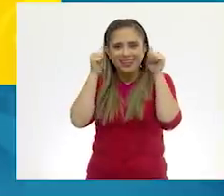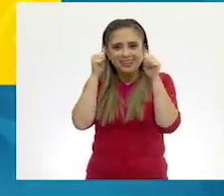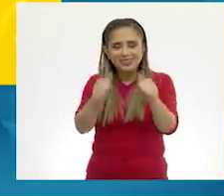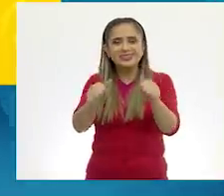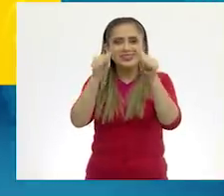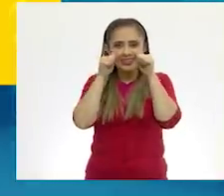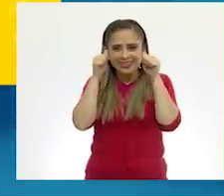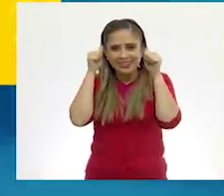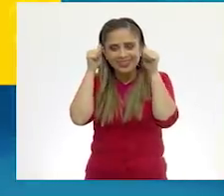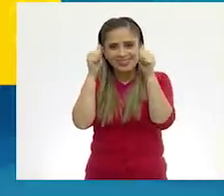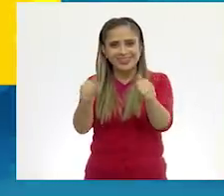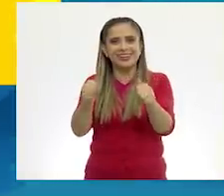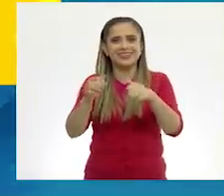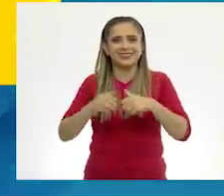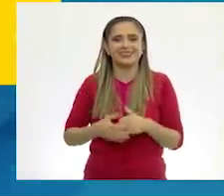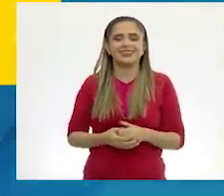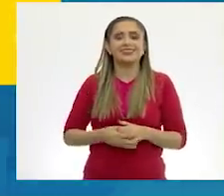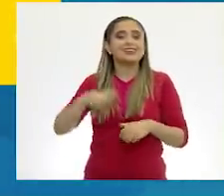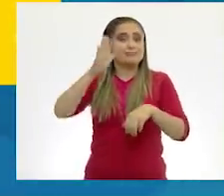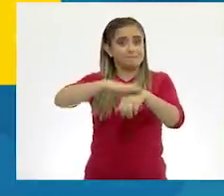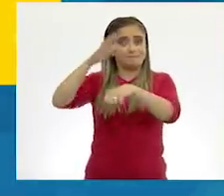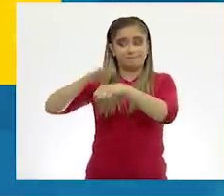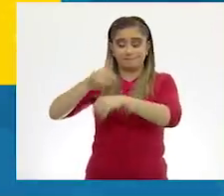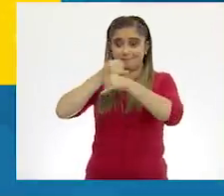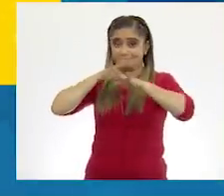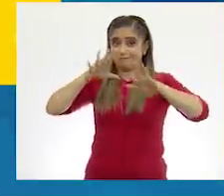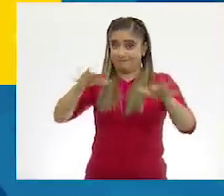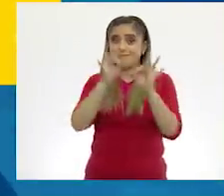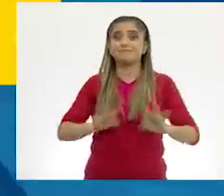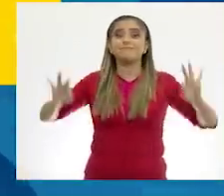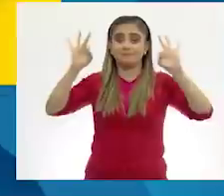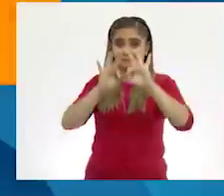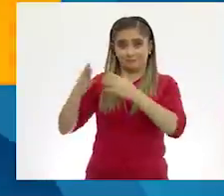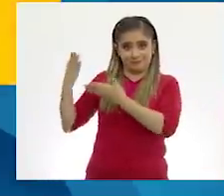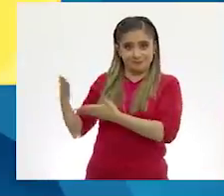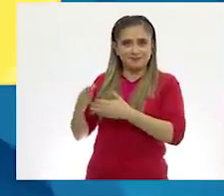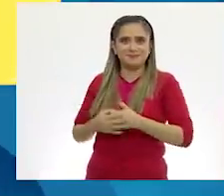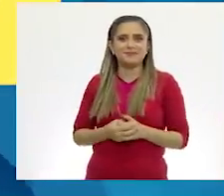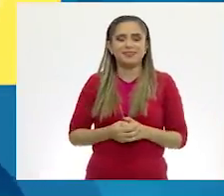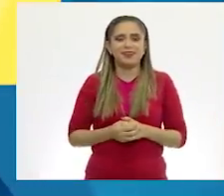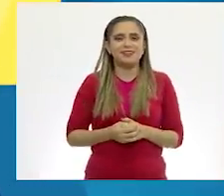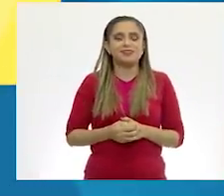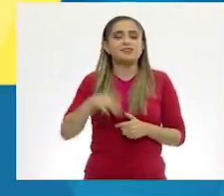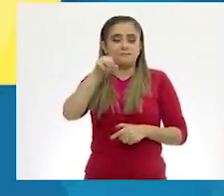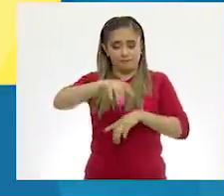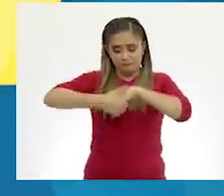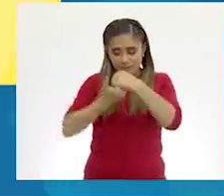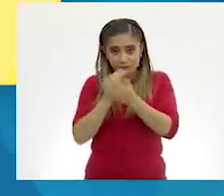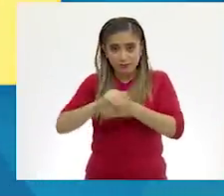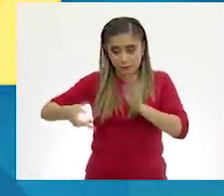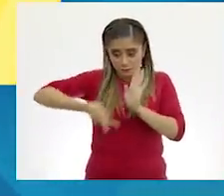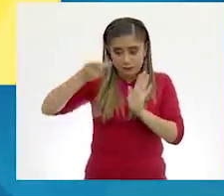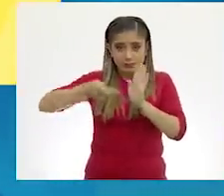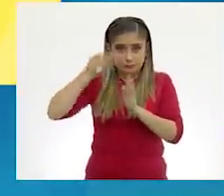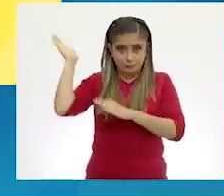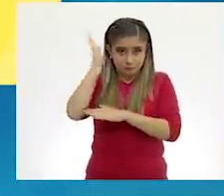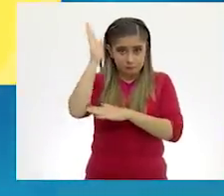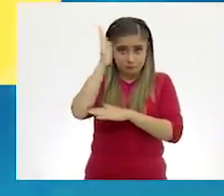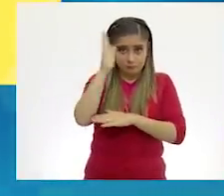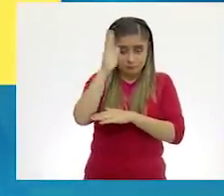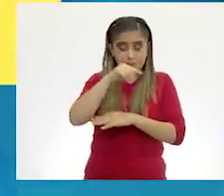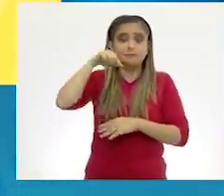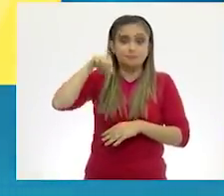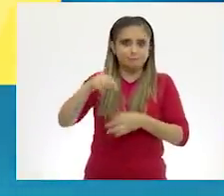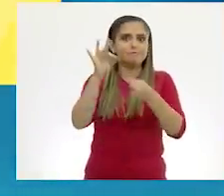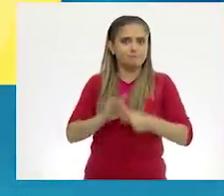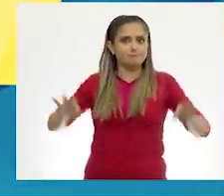¡Atención! ¡Atención! A continuación, información importante. Lavarnos las manos varias veces al día es